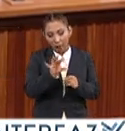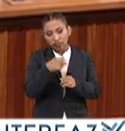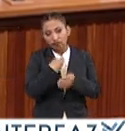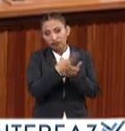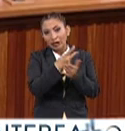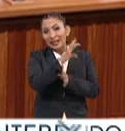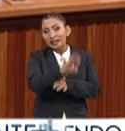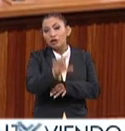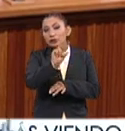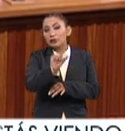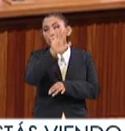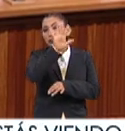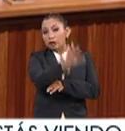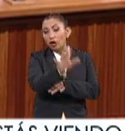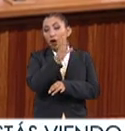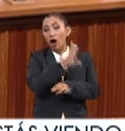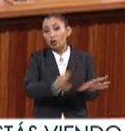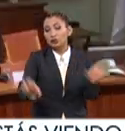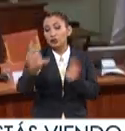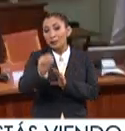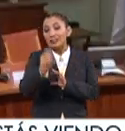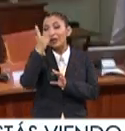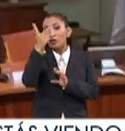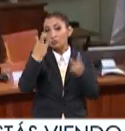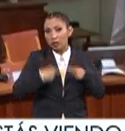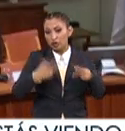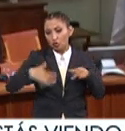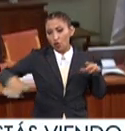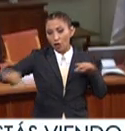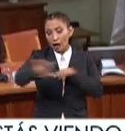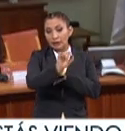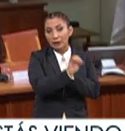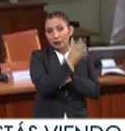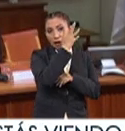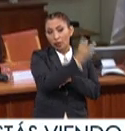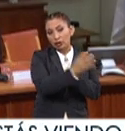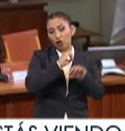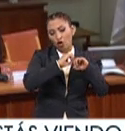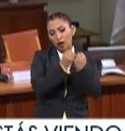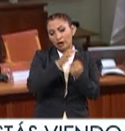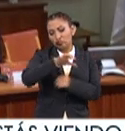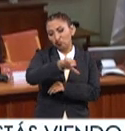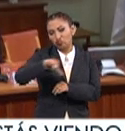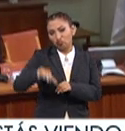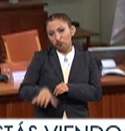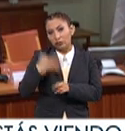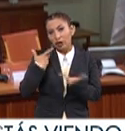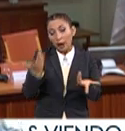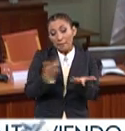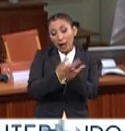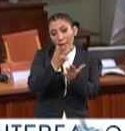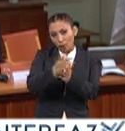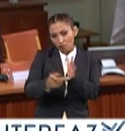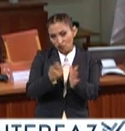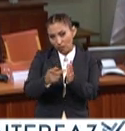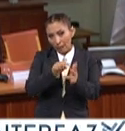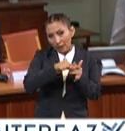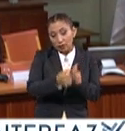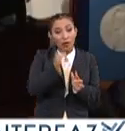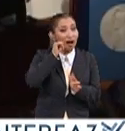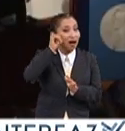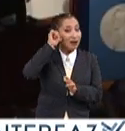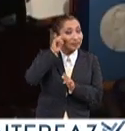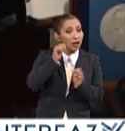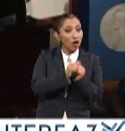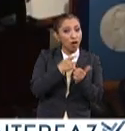concedido 585 a 892 personas y a 24 organizaciones. La ronda de premiaciones comenzó el día de